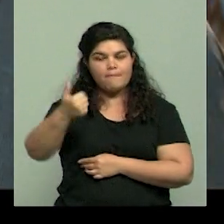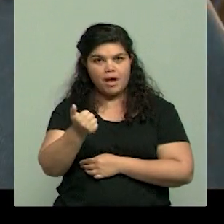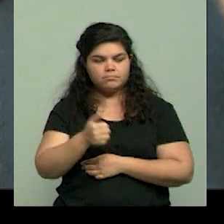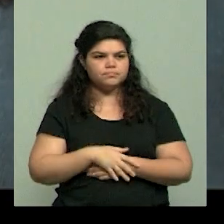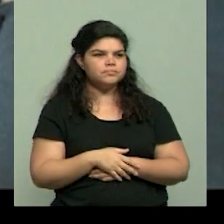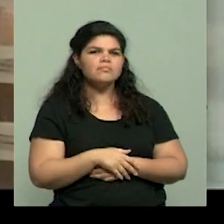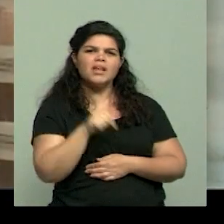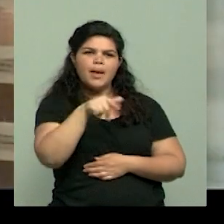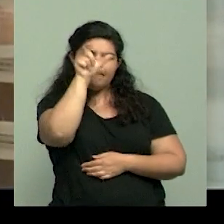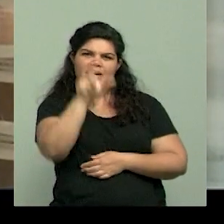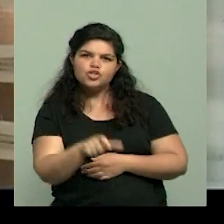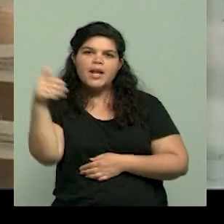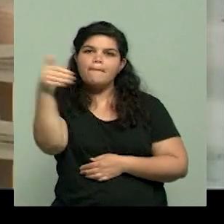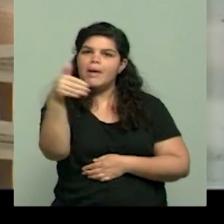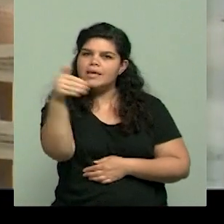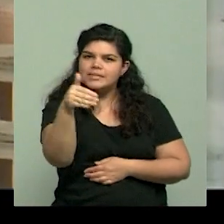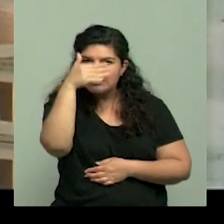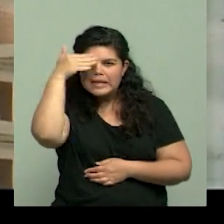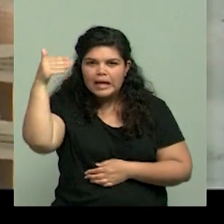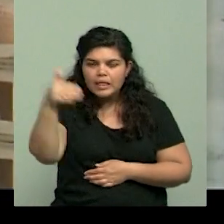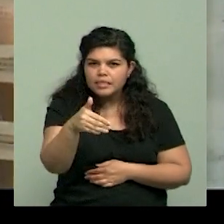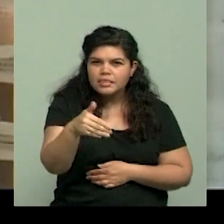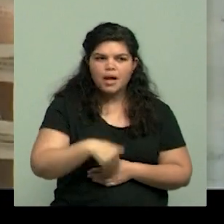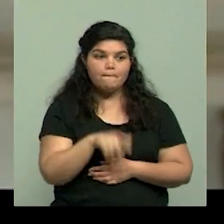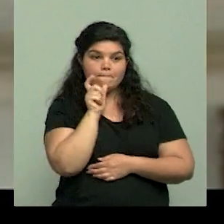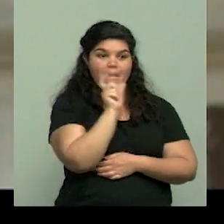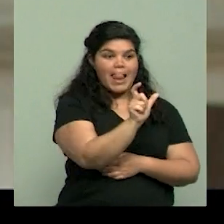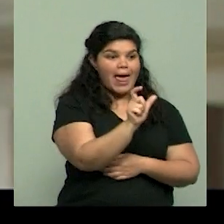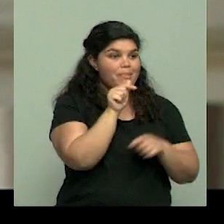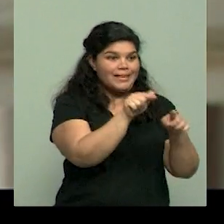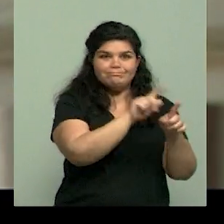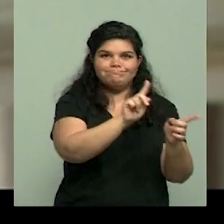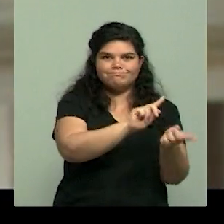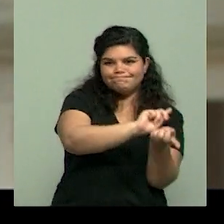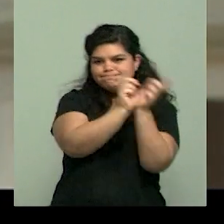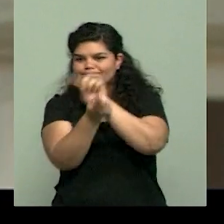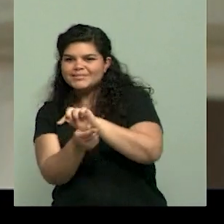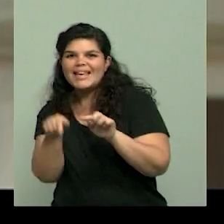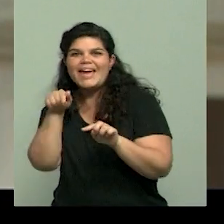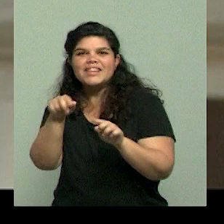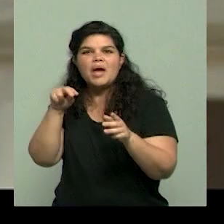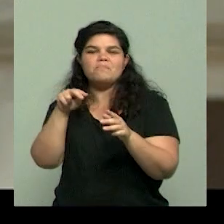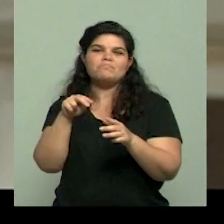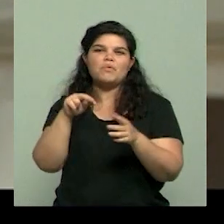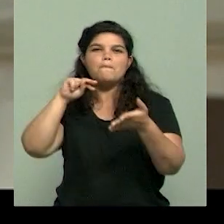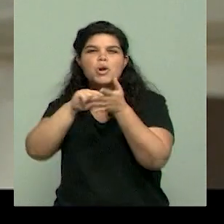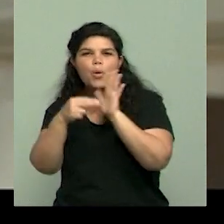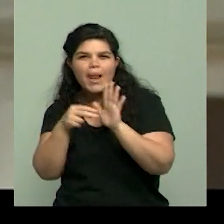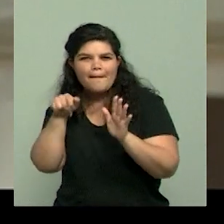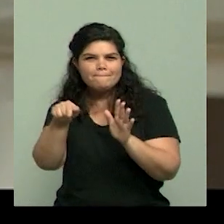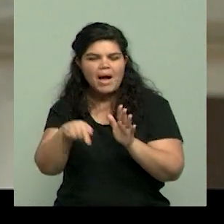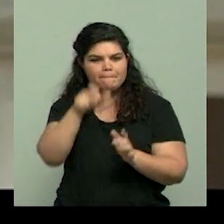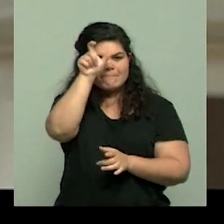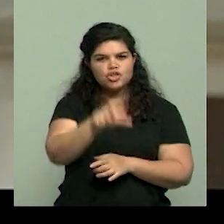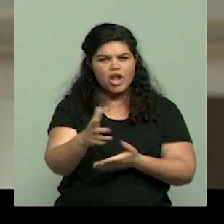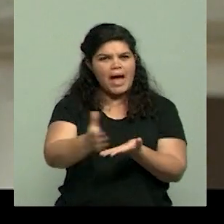ayuda? Sí, ayuda mucho porque justamente, como te decía, no caemos en lo que es la patología y con todo lo que implica